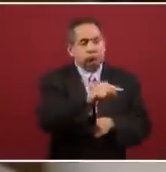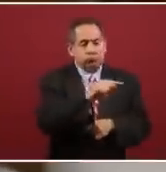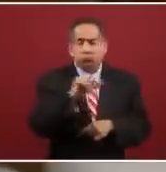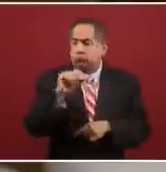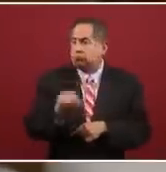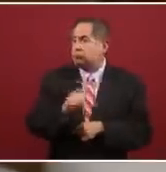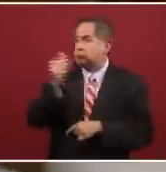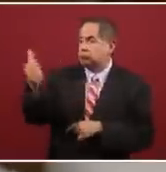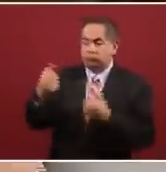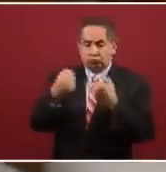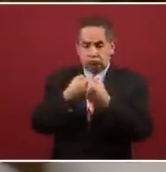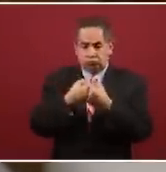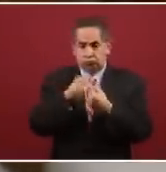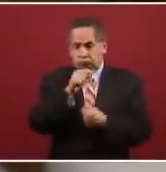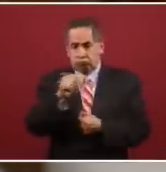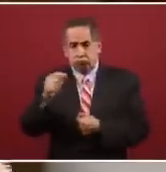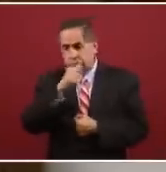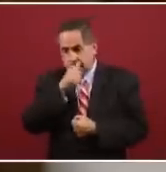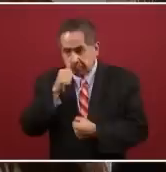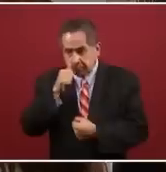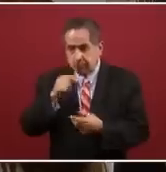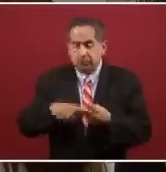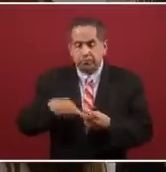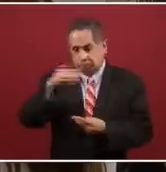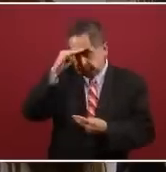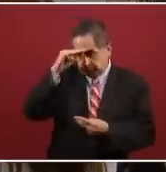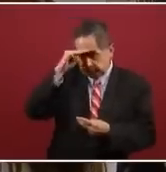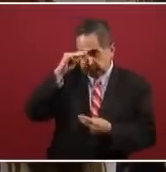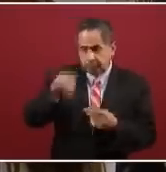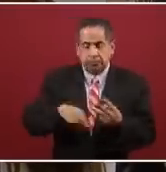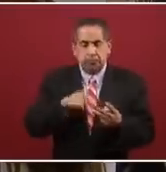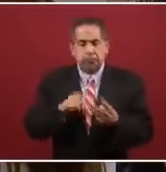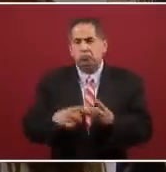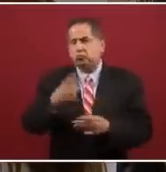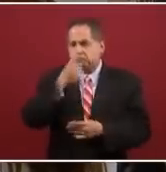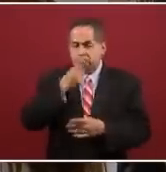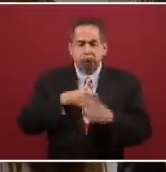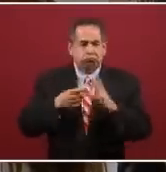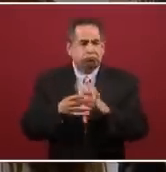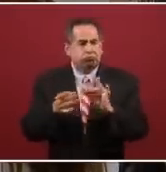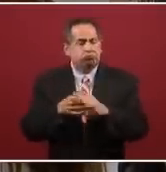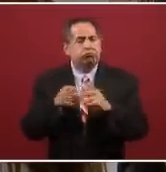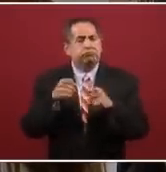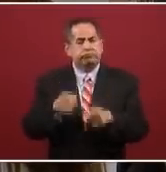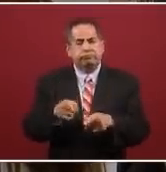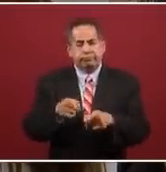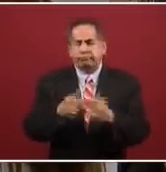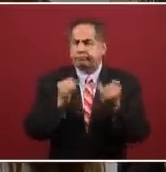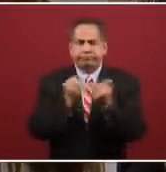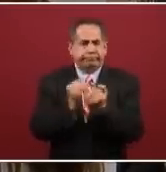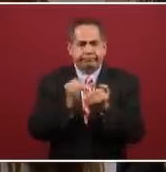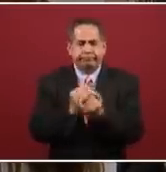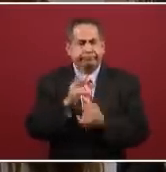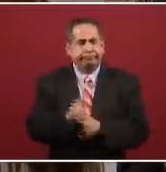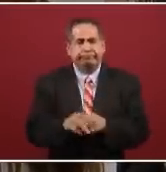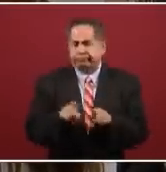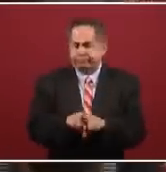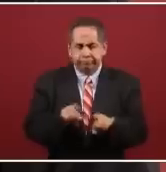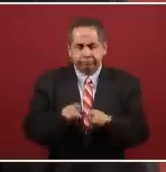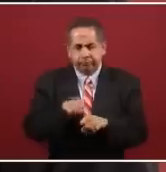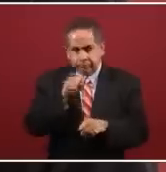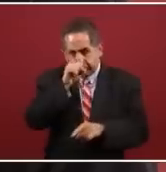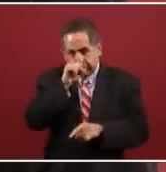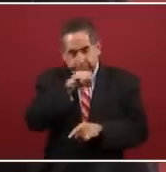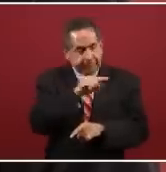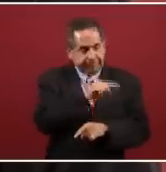partes de la frontera, Juárez, Mexicali, nos dijeron que la situación es igual ahí en estas